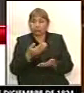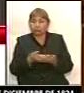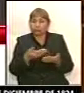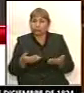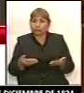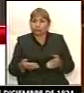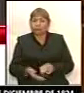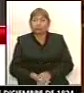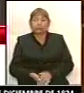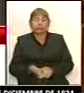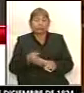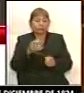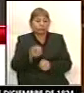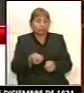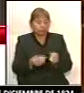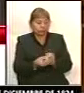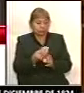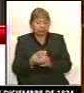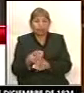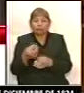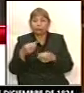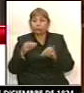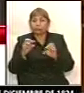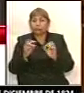comerciales agrícolas que nos permitirán